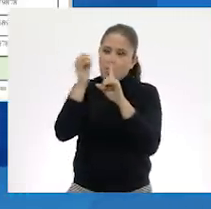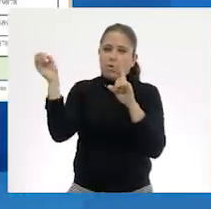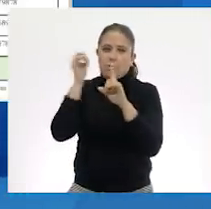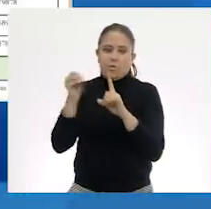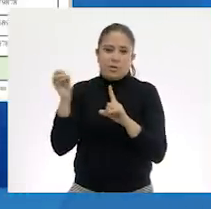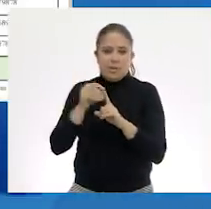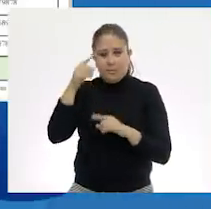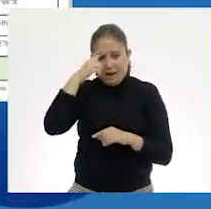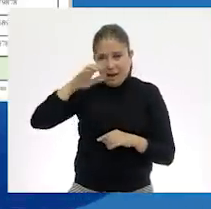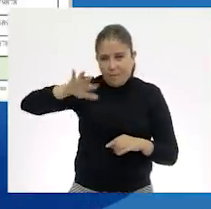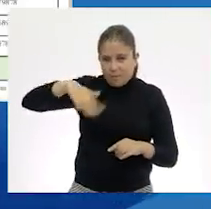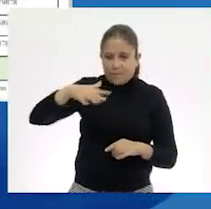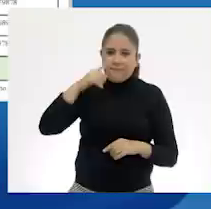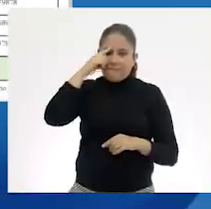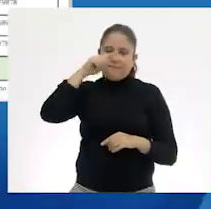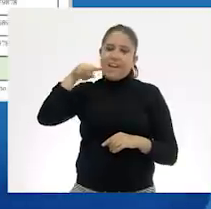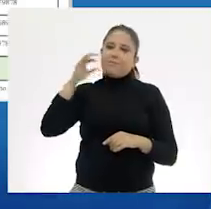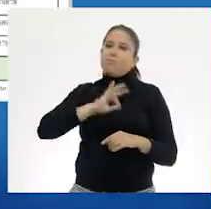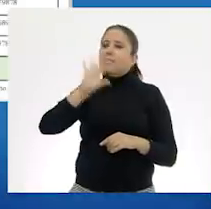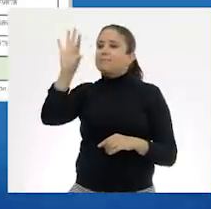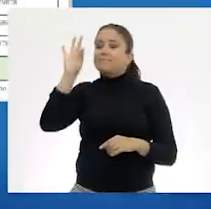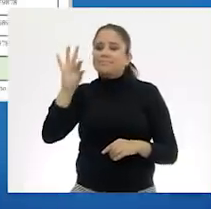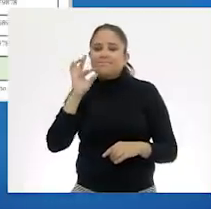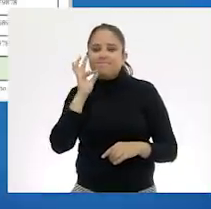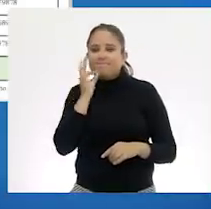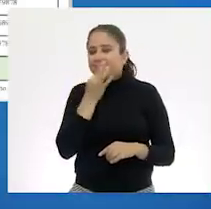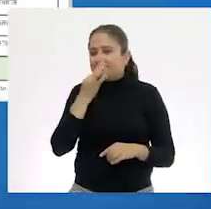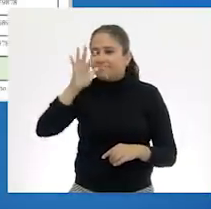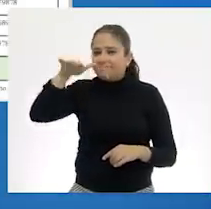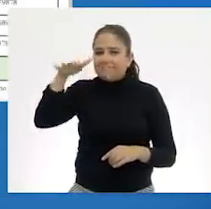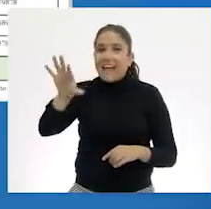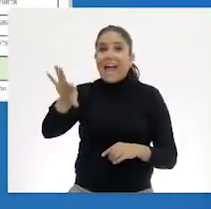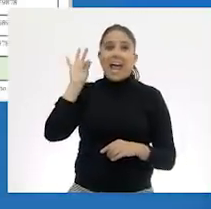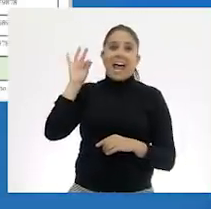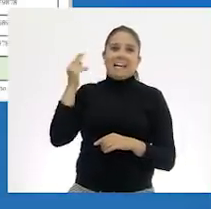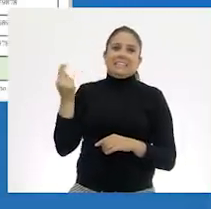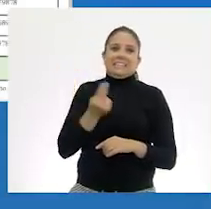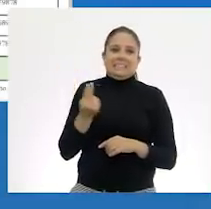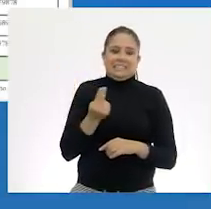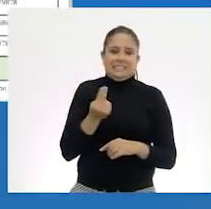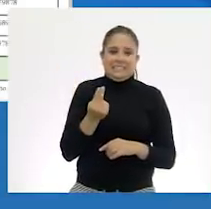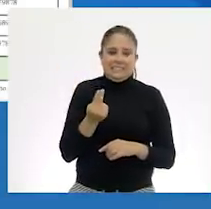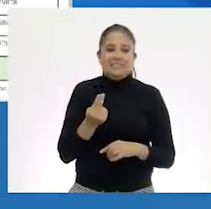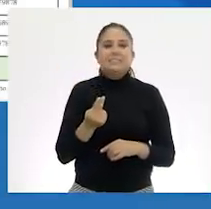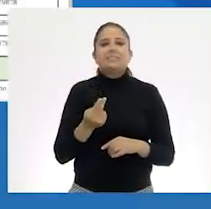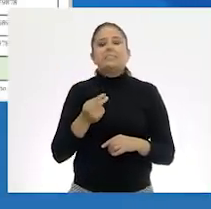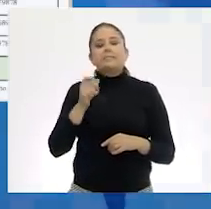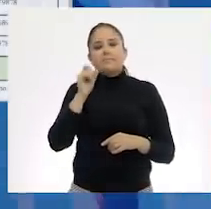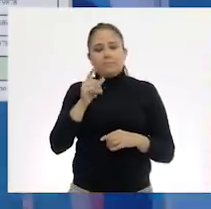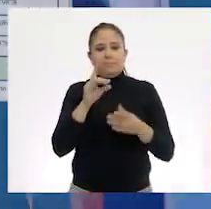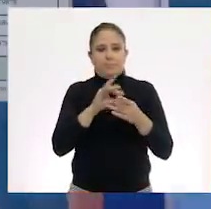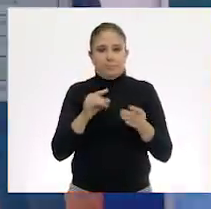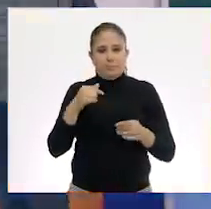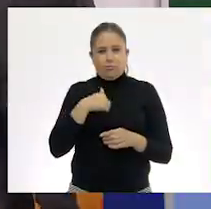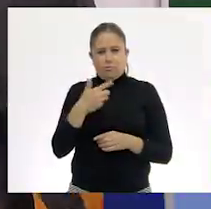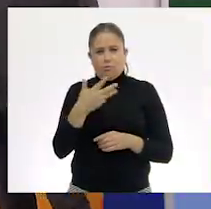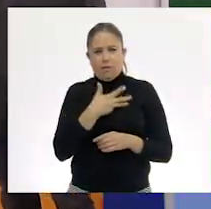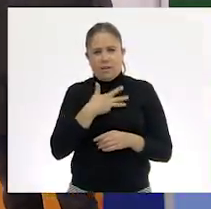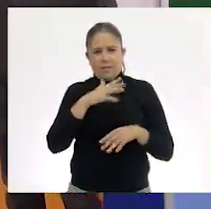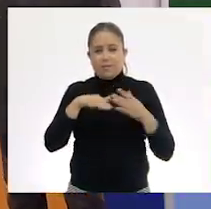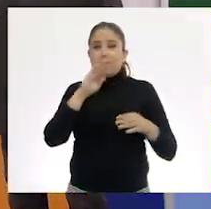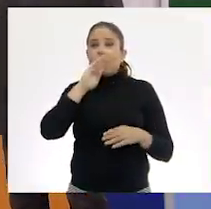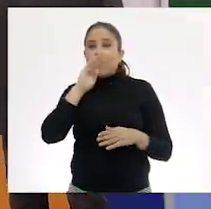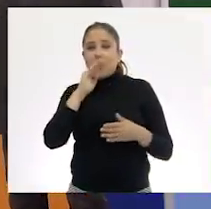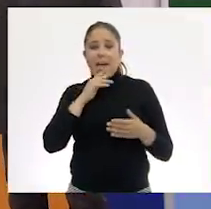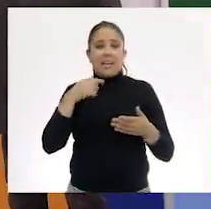que esa búsqueda sea mucho más rápida y pueda localizar lo que yo deseo. Justamente, y por ejemplo, en anécdota, yo tenía, voy a buscar a mi mamá